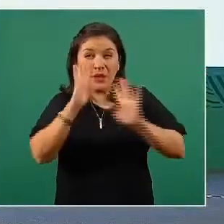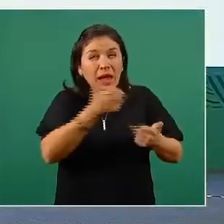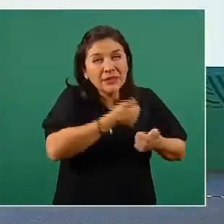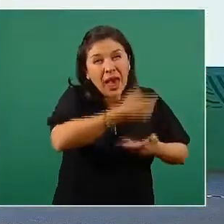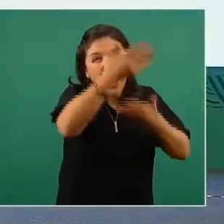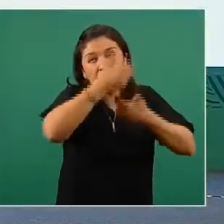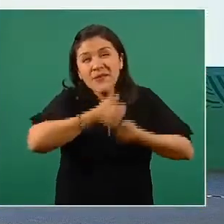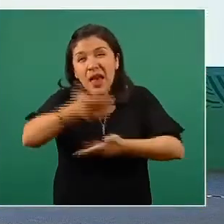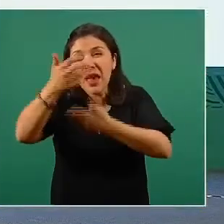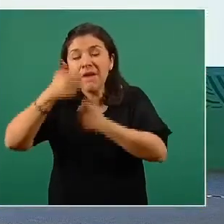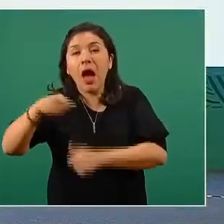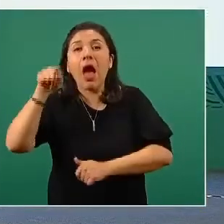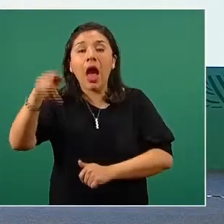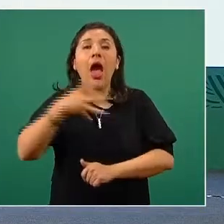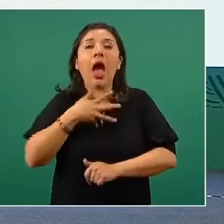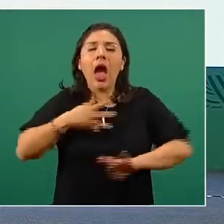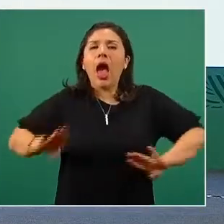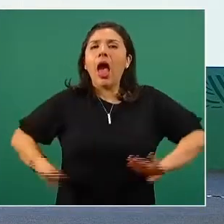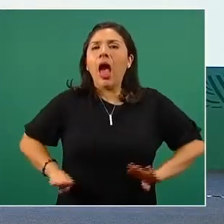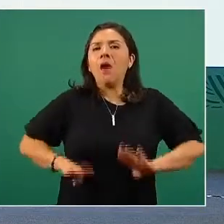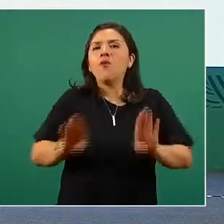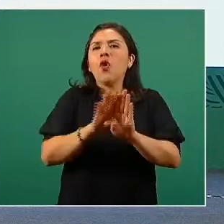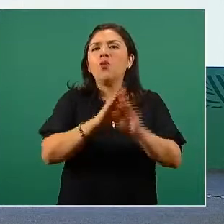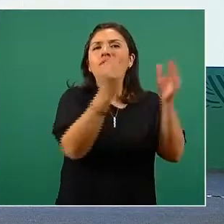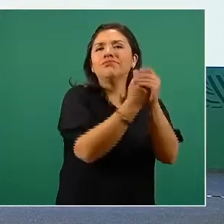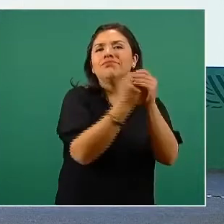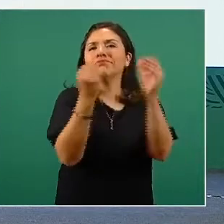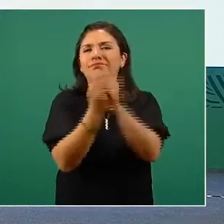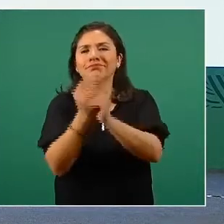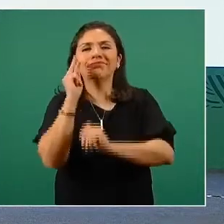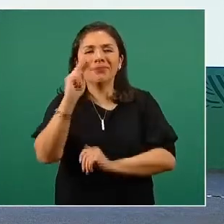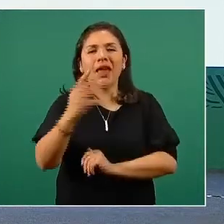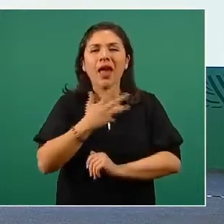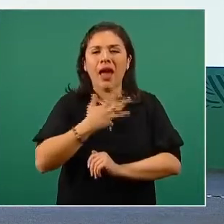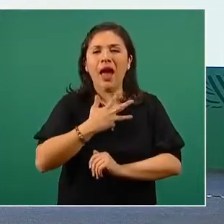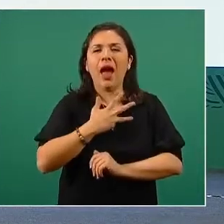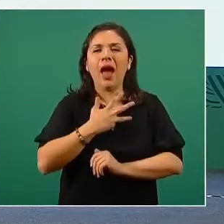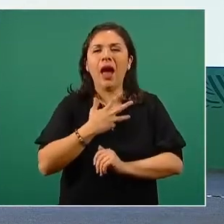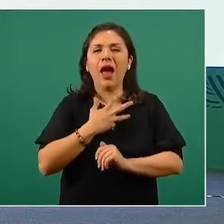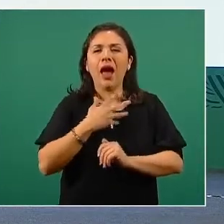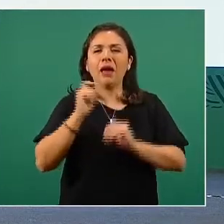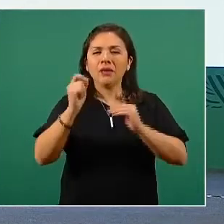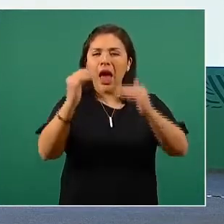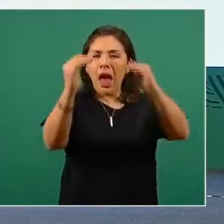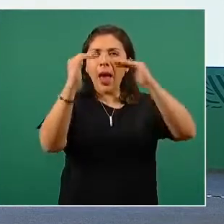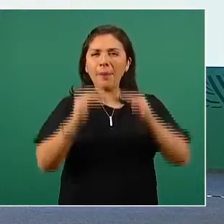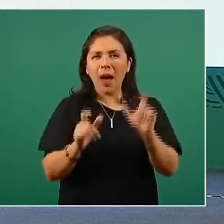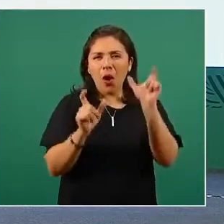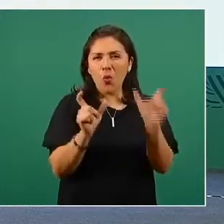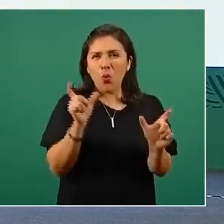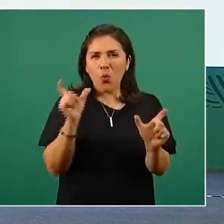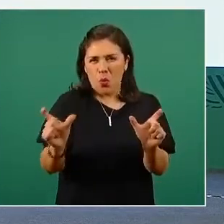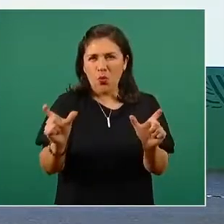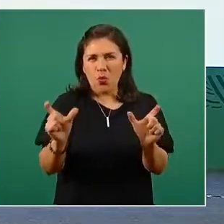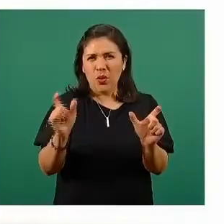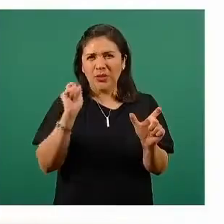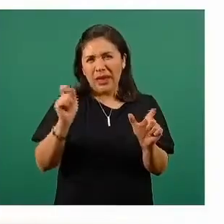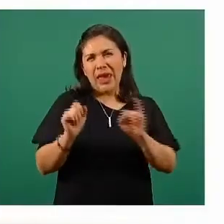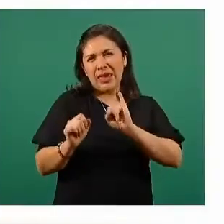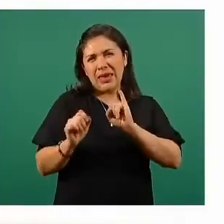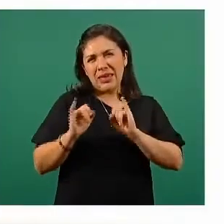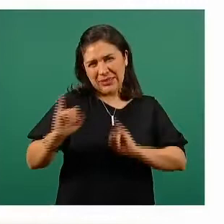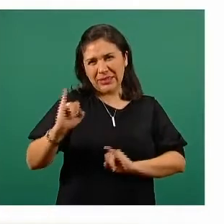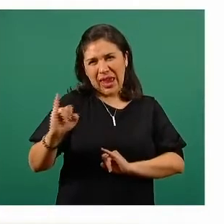distribuido, podemos tener una clasificación. En el recuadro que ustedes observan en la parte inferior de su mano